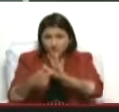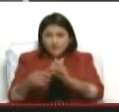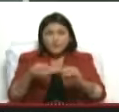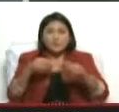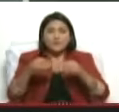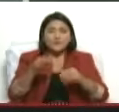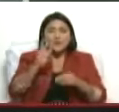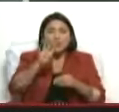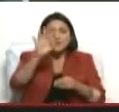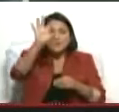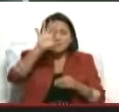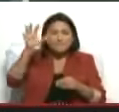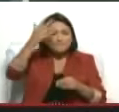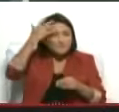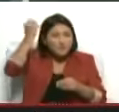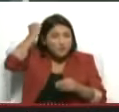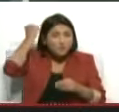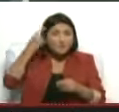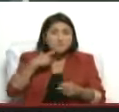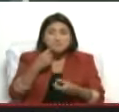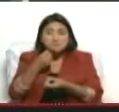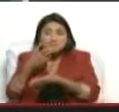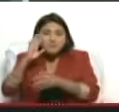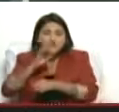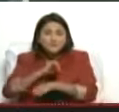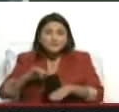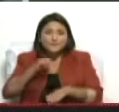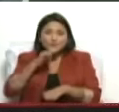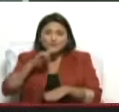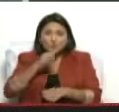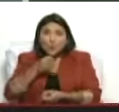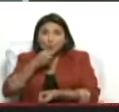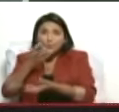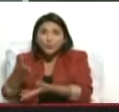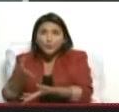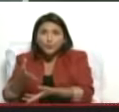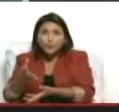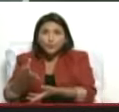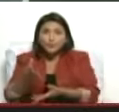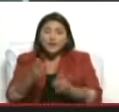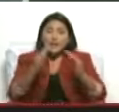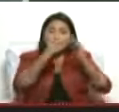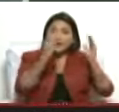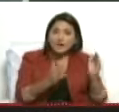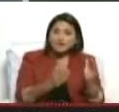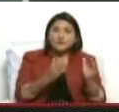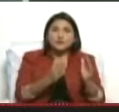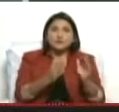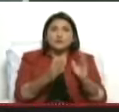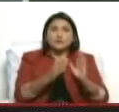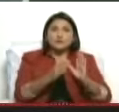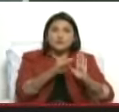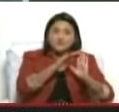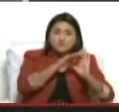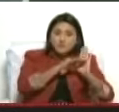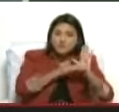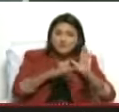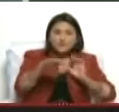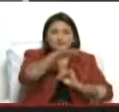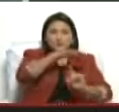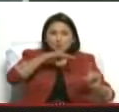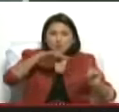extranjeras para darle información militar tener en su casa coordenadas de zonas militares